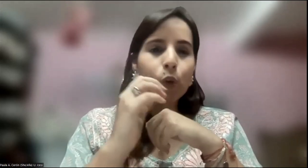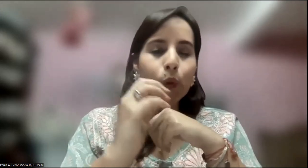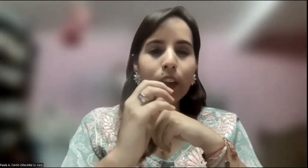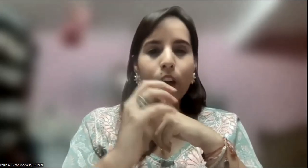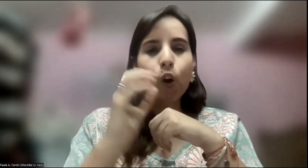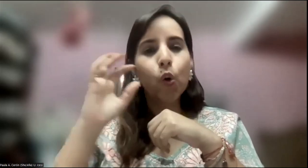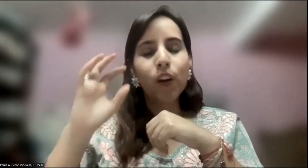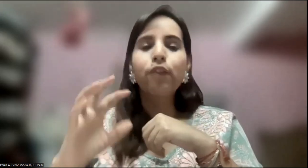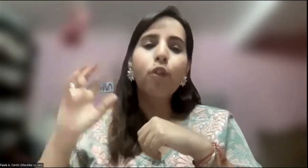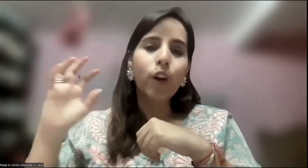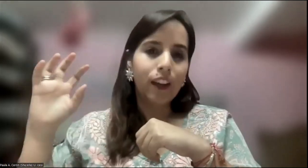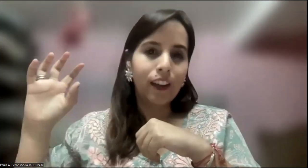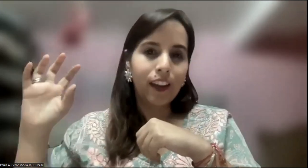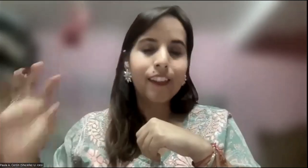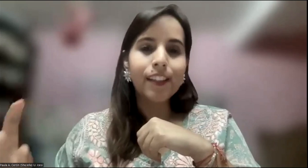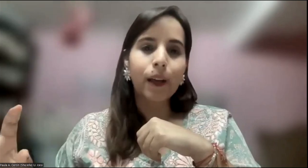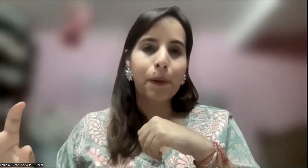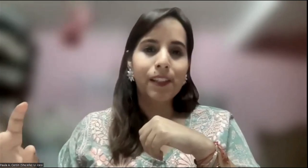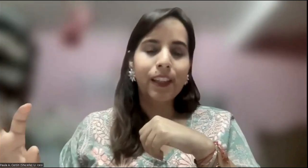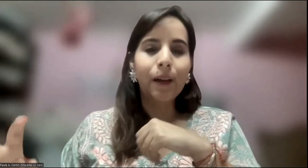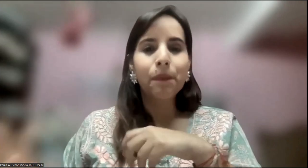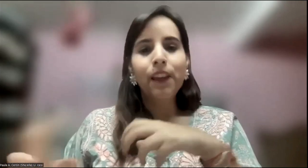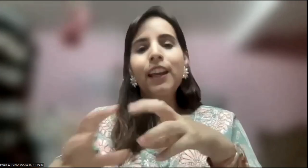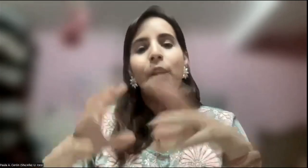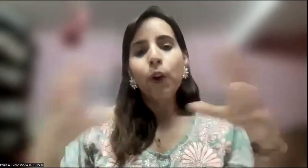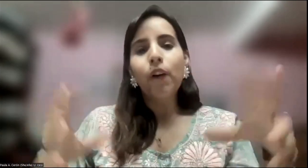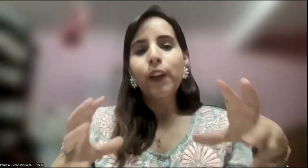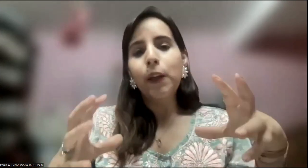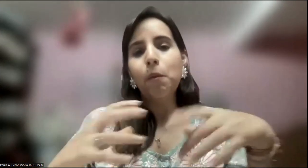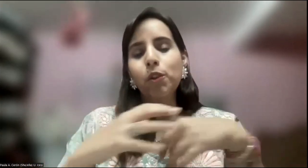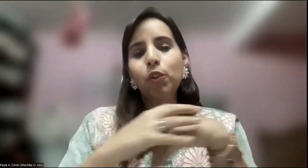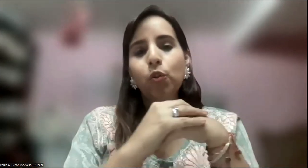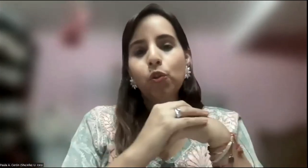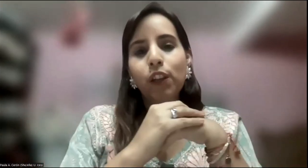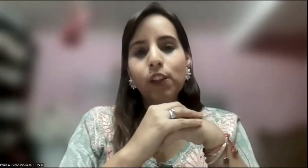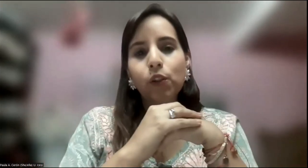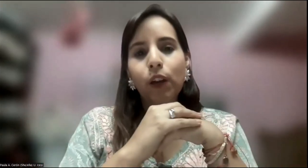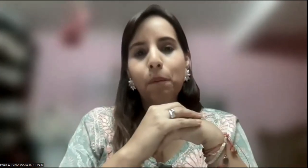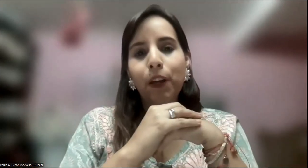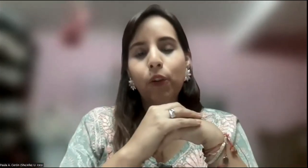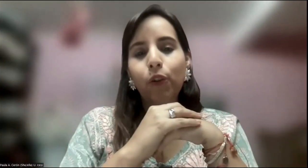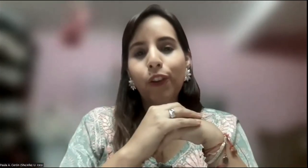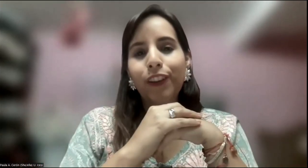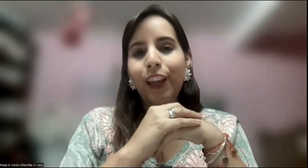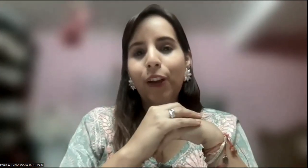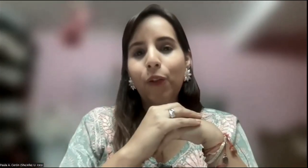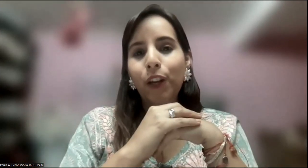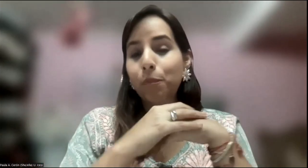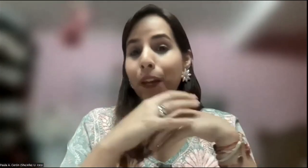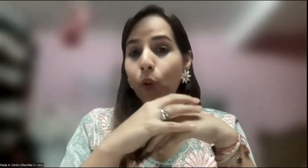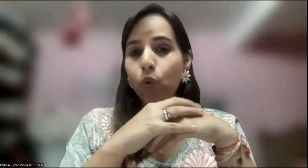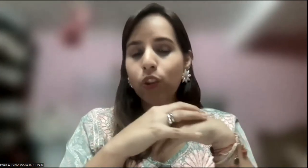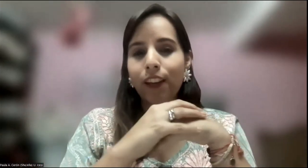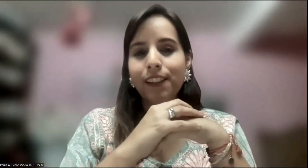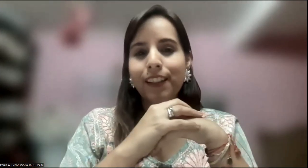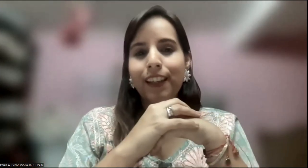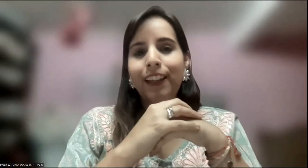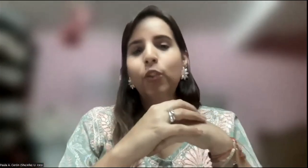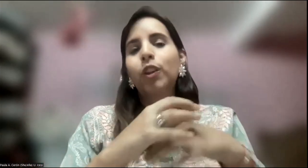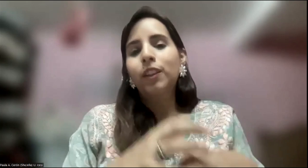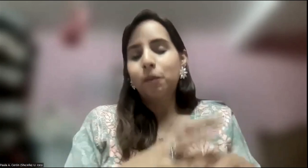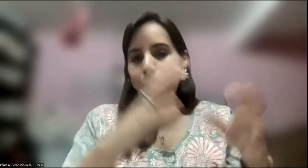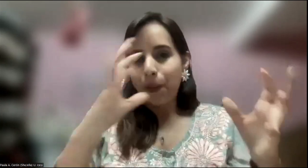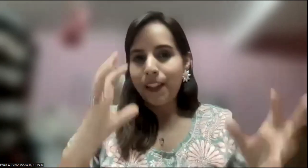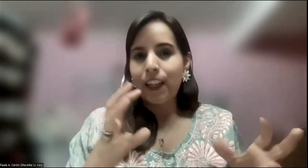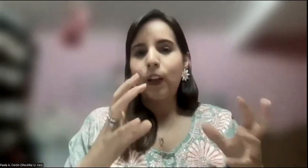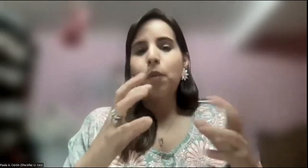el derecho del cuidado con enfoque en discapacidad y luego abriremos entonces en marco de unas preguntas